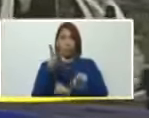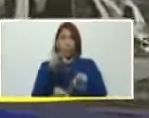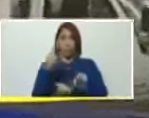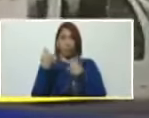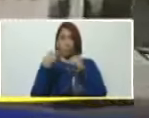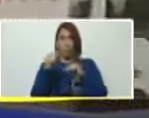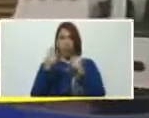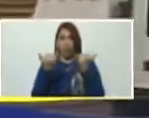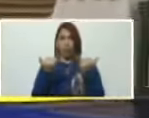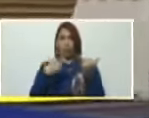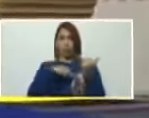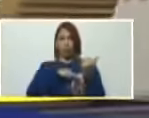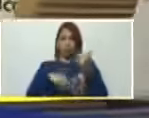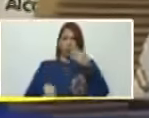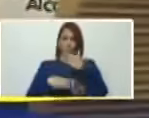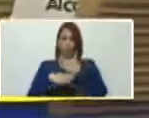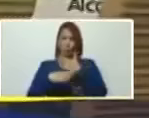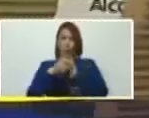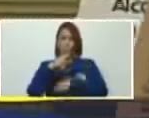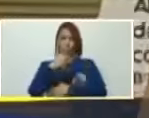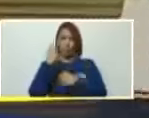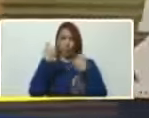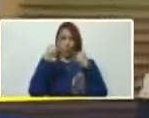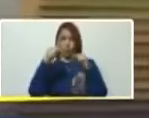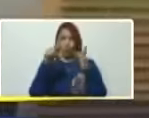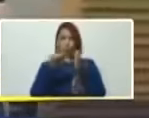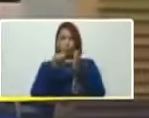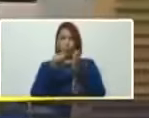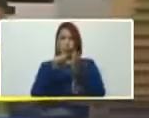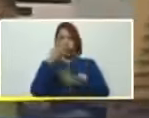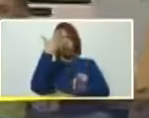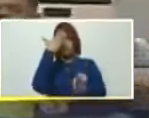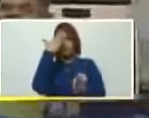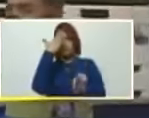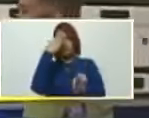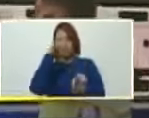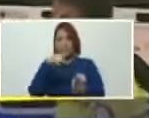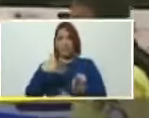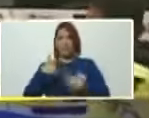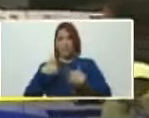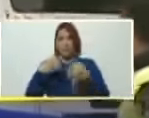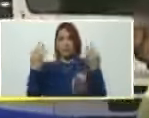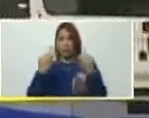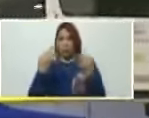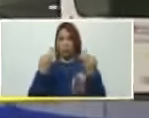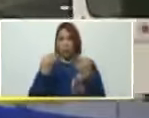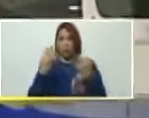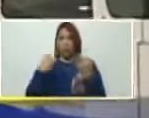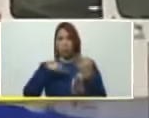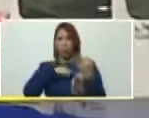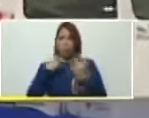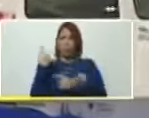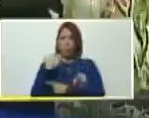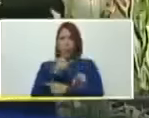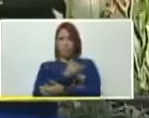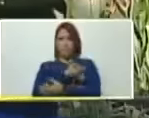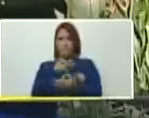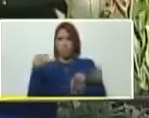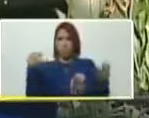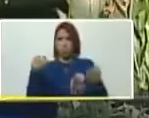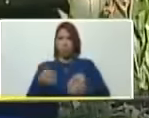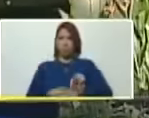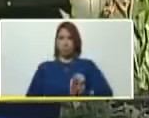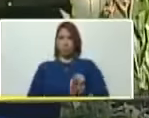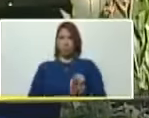vamos a esta tercera fase, donde yo sé y estoy segura que vamos a tener éxito, mi comandante, en